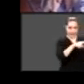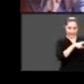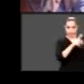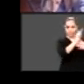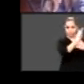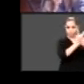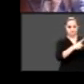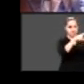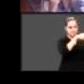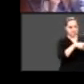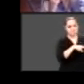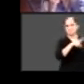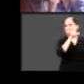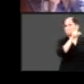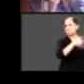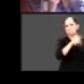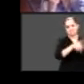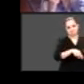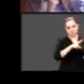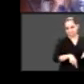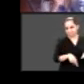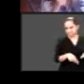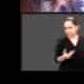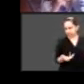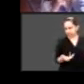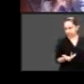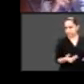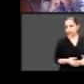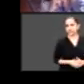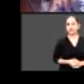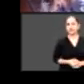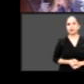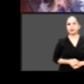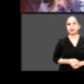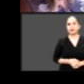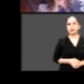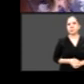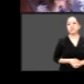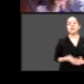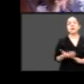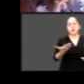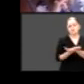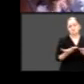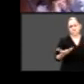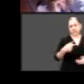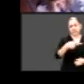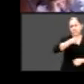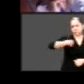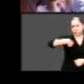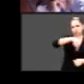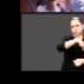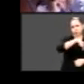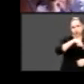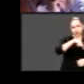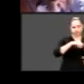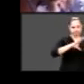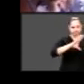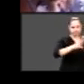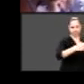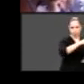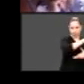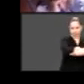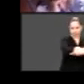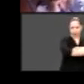existen entonces más bien nuestra pregunta nuestra inquietud como colectivo es conocer